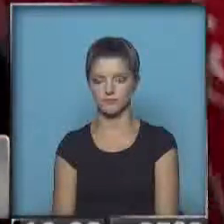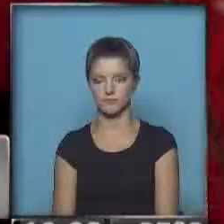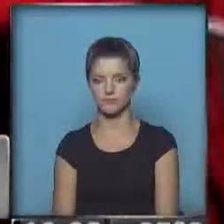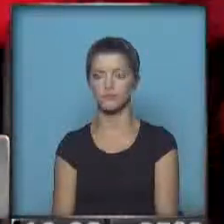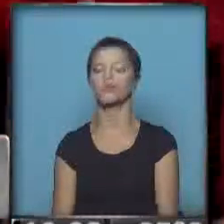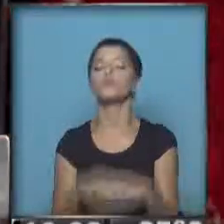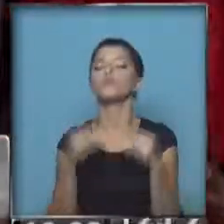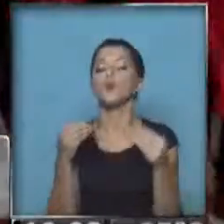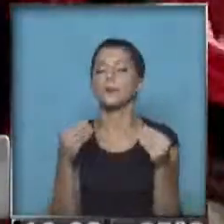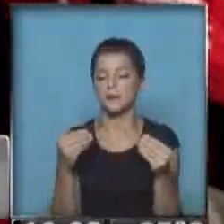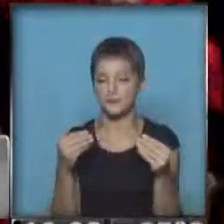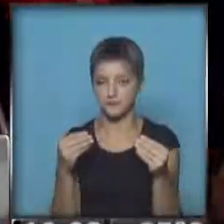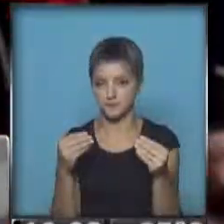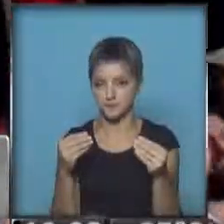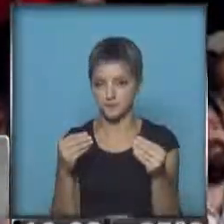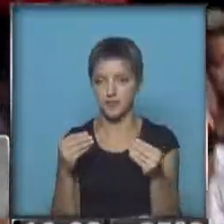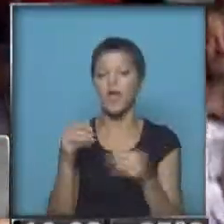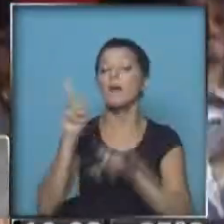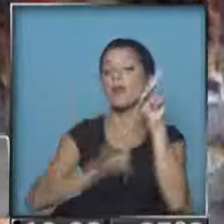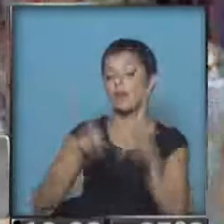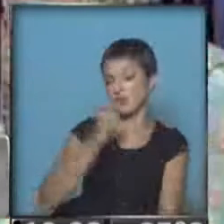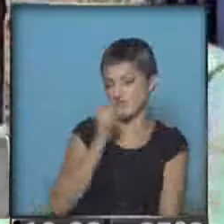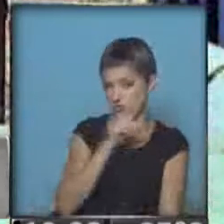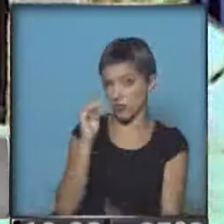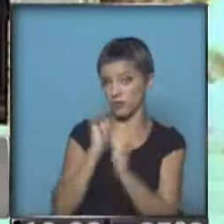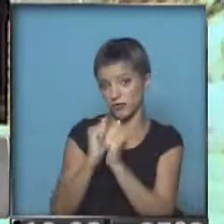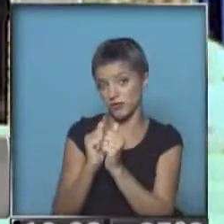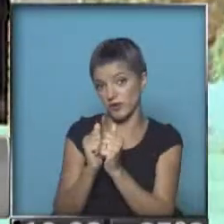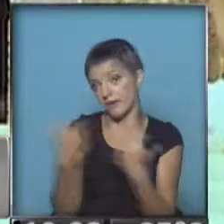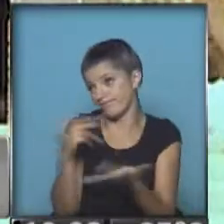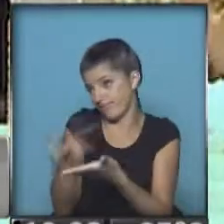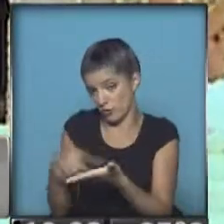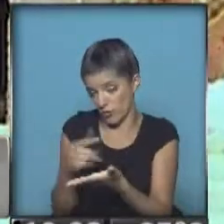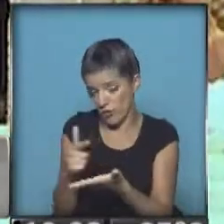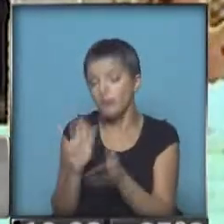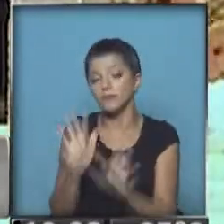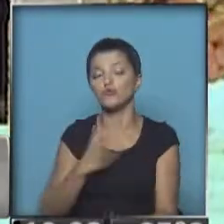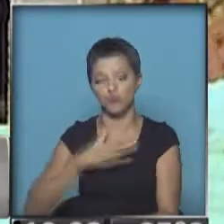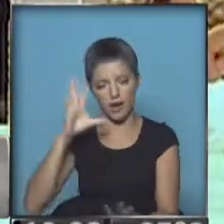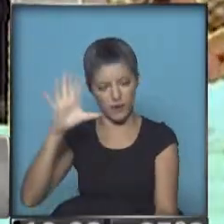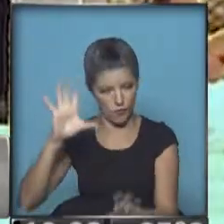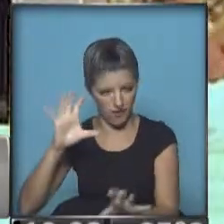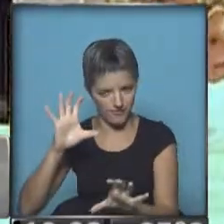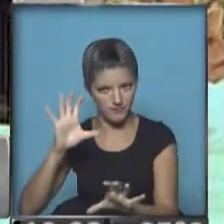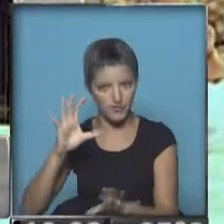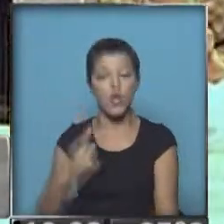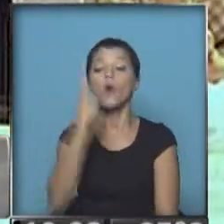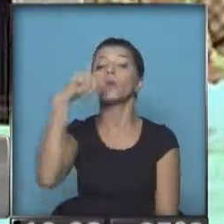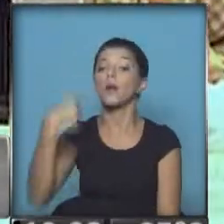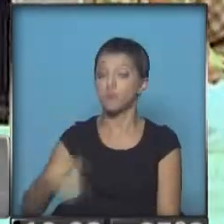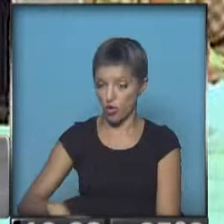porque para los que no les gusta la historia y por lo tanto no la leen, yo les voy a recordar que una de las cosas que se le